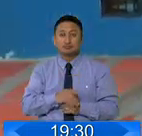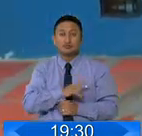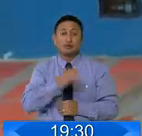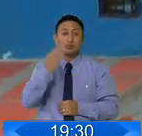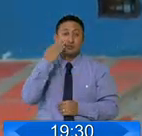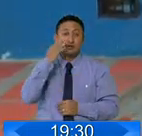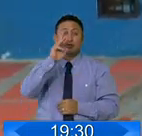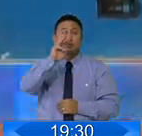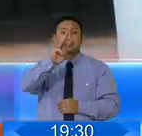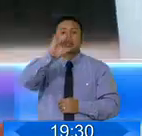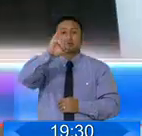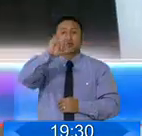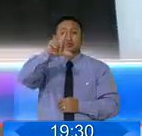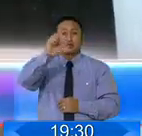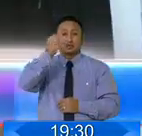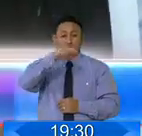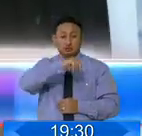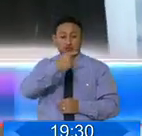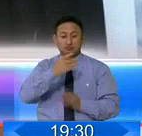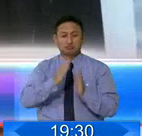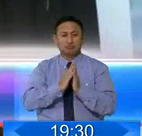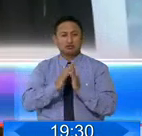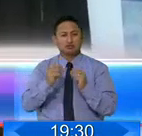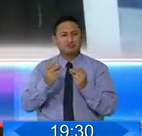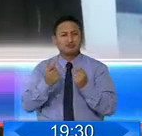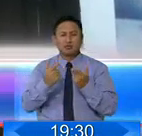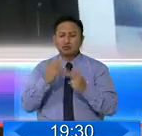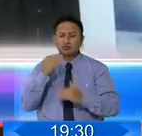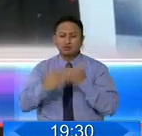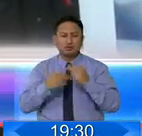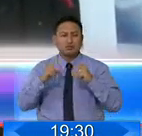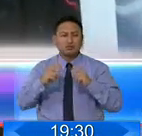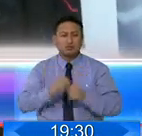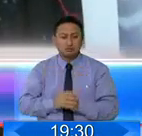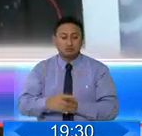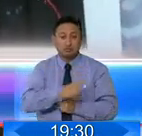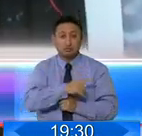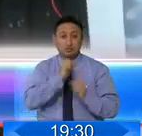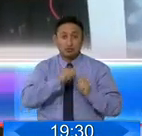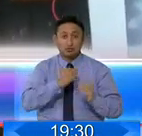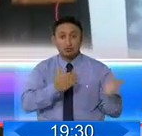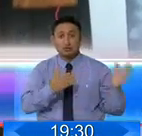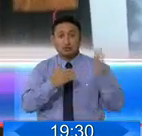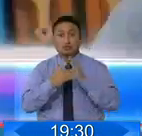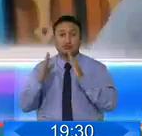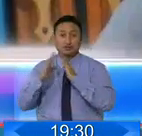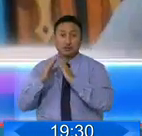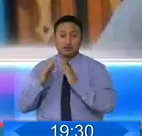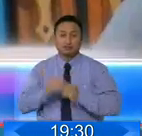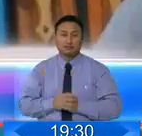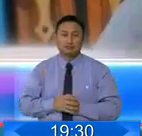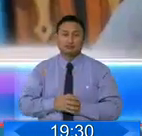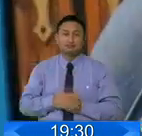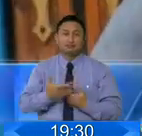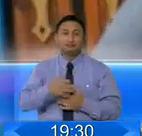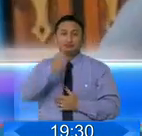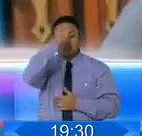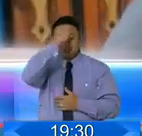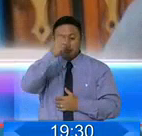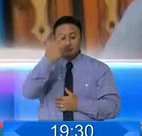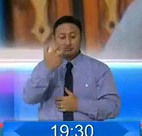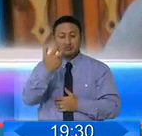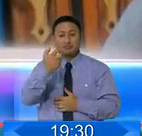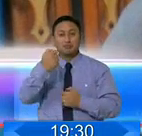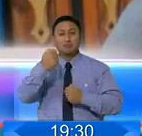Wilson Ilaquiche confía en la justicia y pide que se acelere el proceso a fin de que este padre de familia regrese a su casa. El domingo 13 de